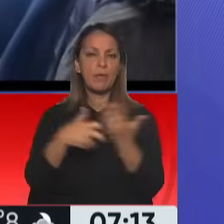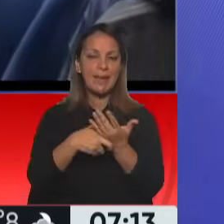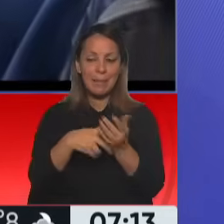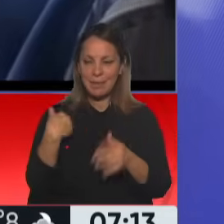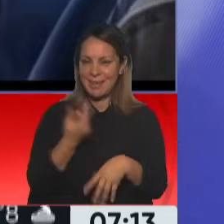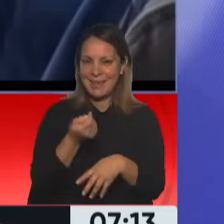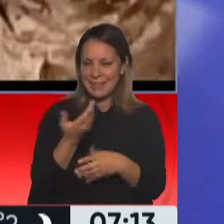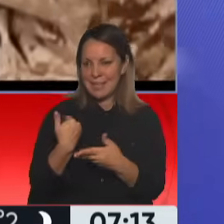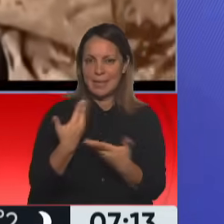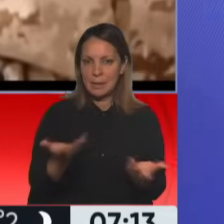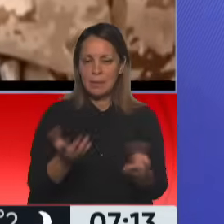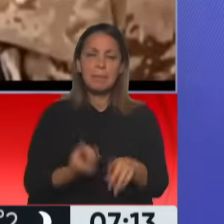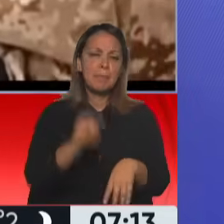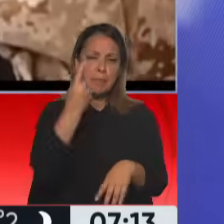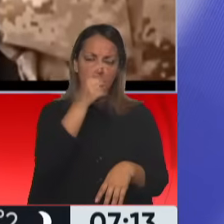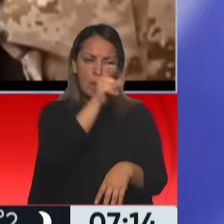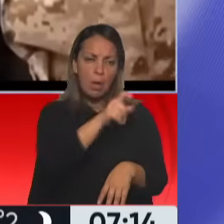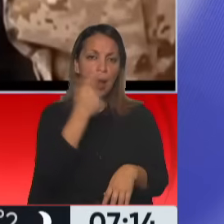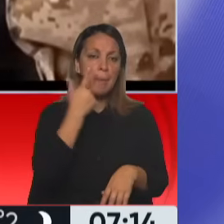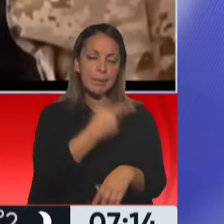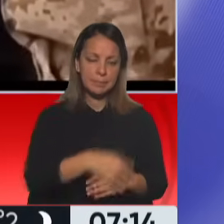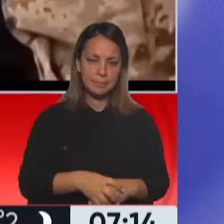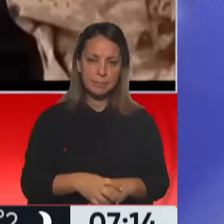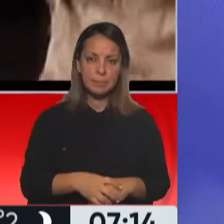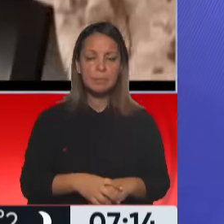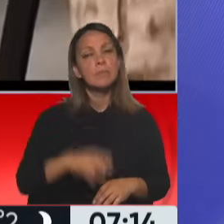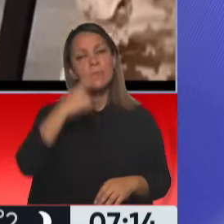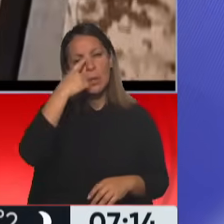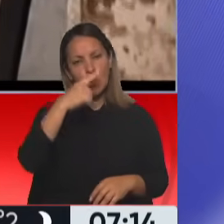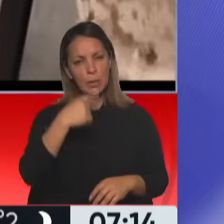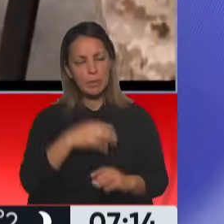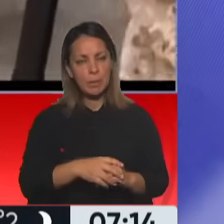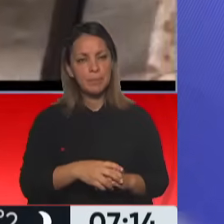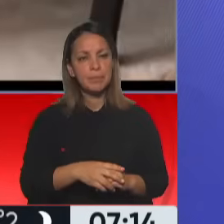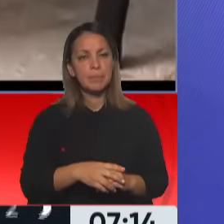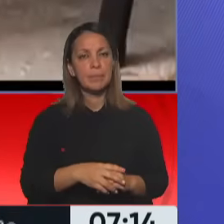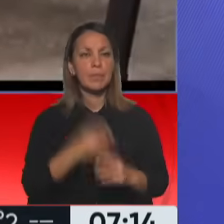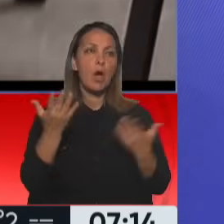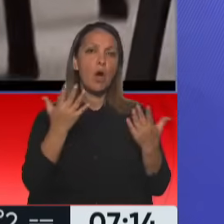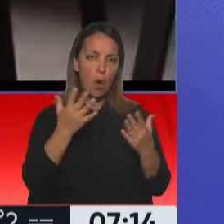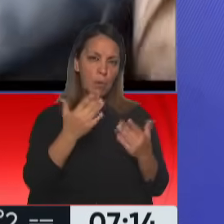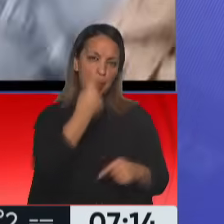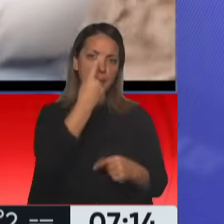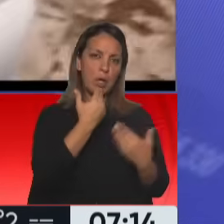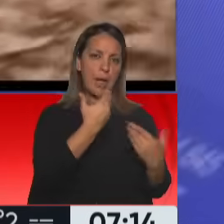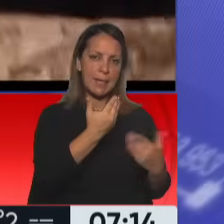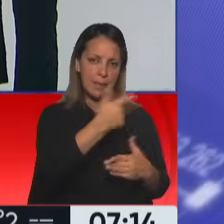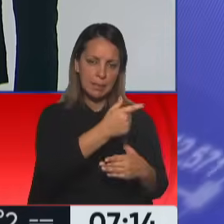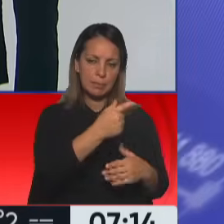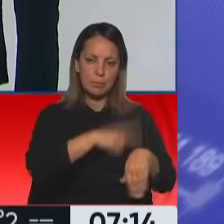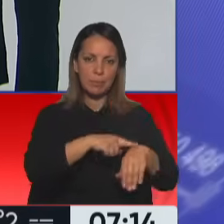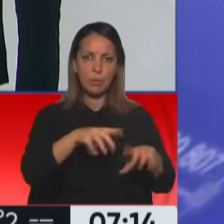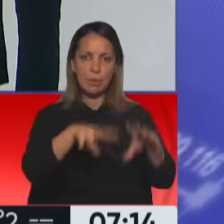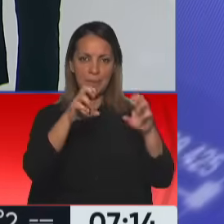lo primero es esperar los fundamentos de esa Por sentencia. último, de mi parte, doctora, le agradecemos aparte muchísimo este contacto con la televisión pública tan temprano.